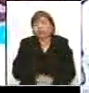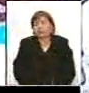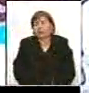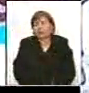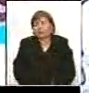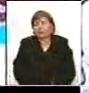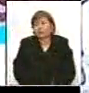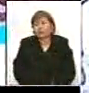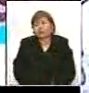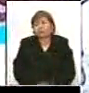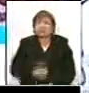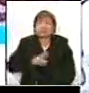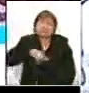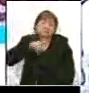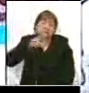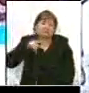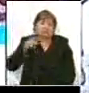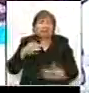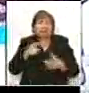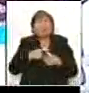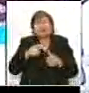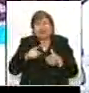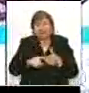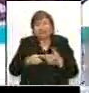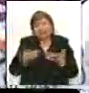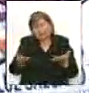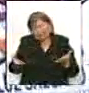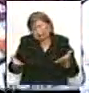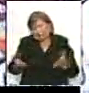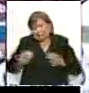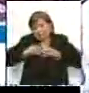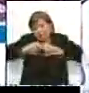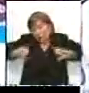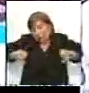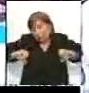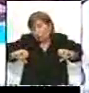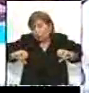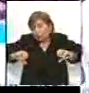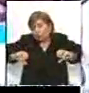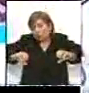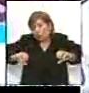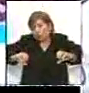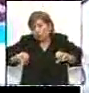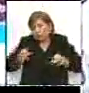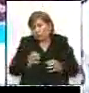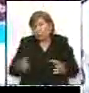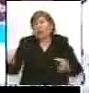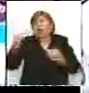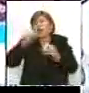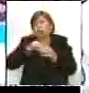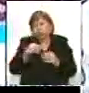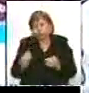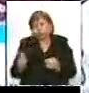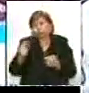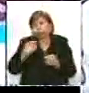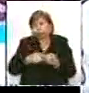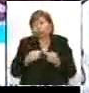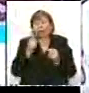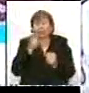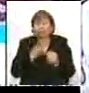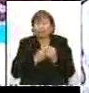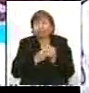un movimiento regional, entonces que se fusione, que se incorpore. Ahí sí estaría